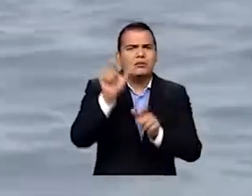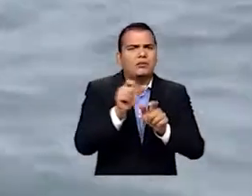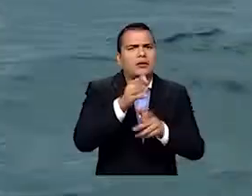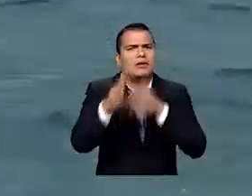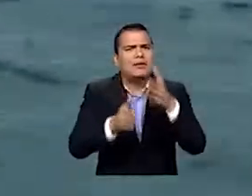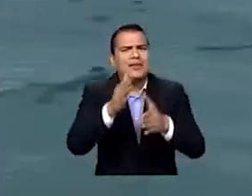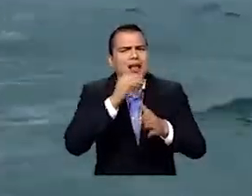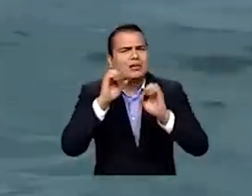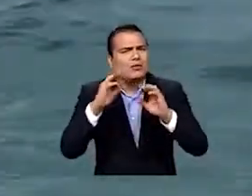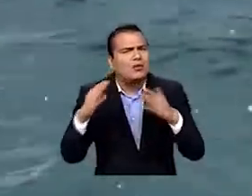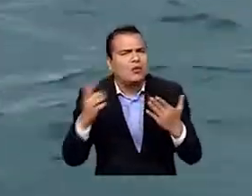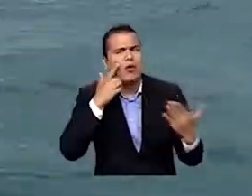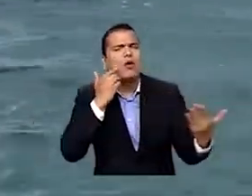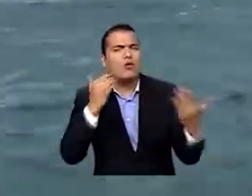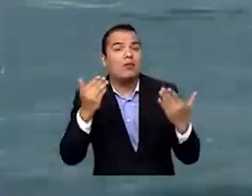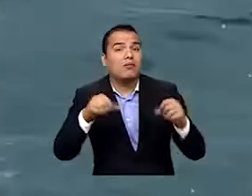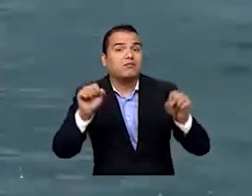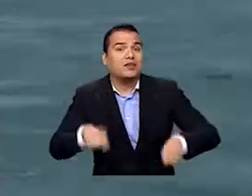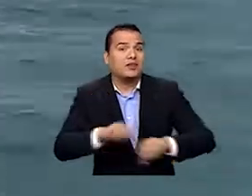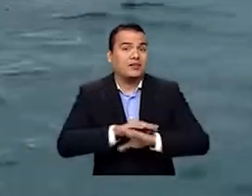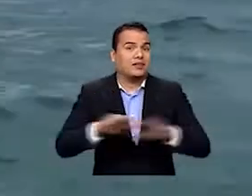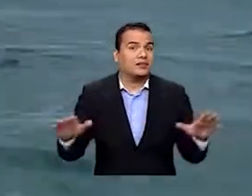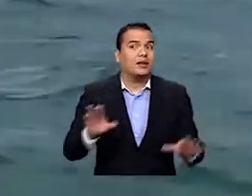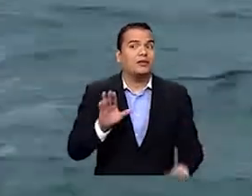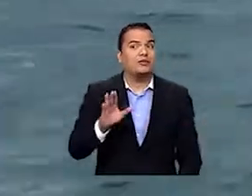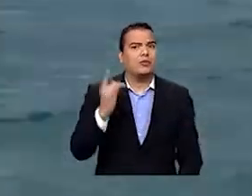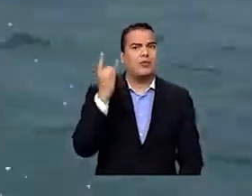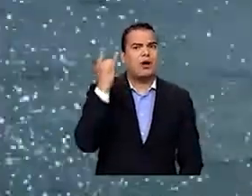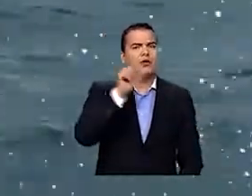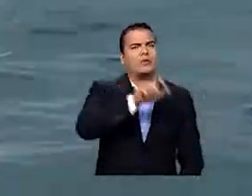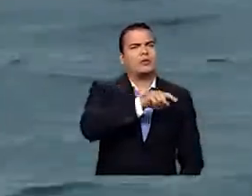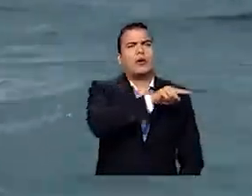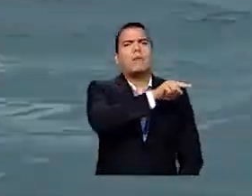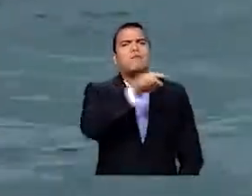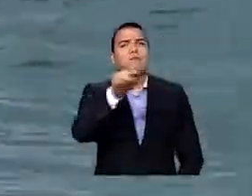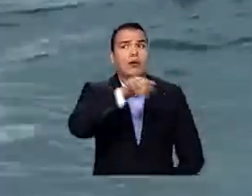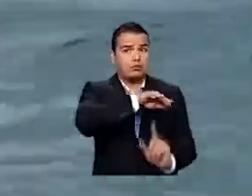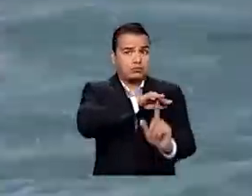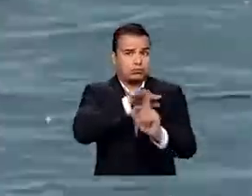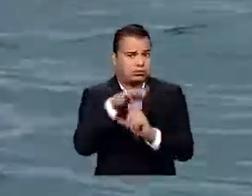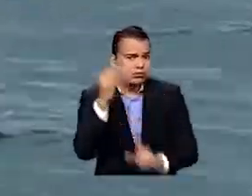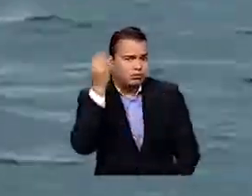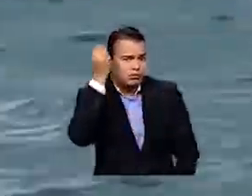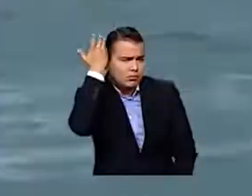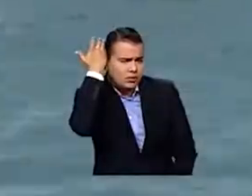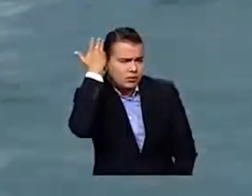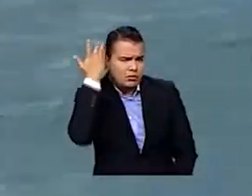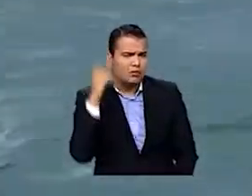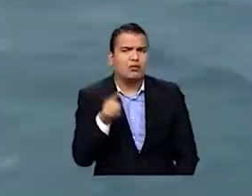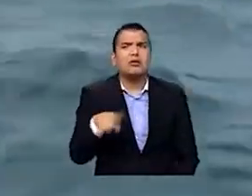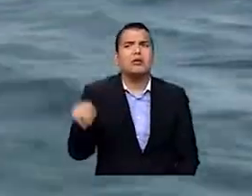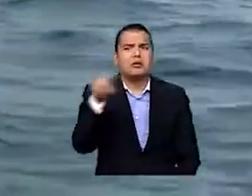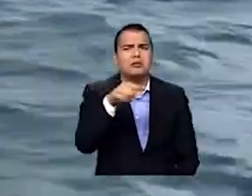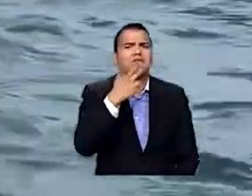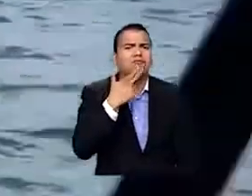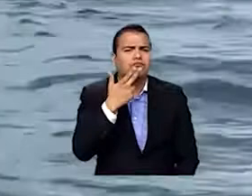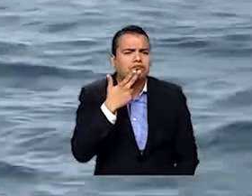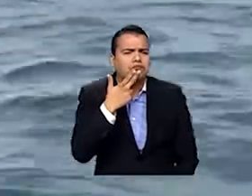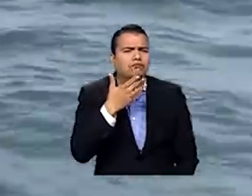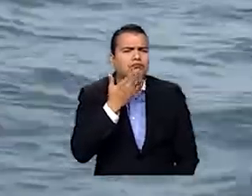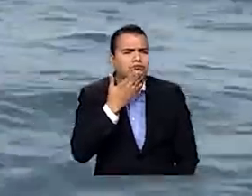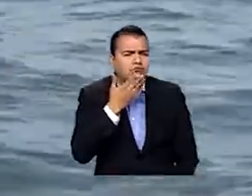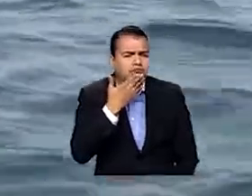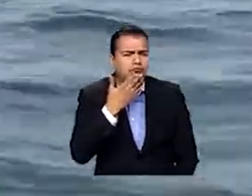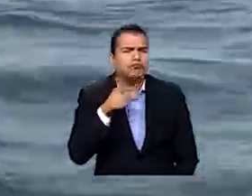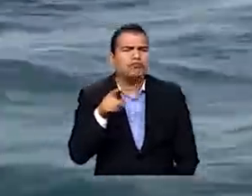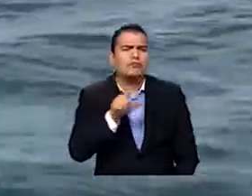los expertos, no hay indicio de que las ballenas se vean afectadas cuando hay turistas. Por su carisma y acrobacias, las ballenas son animales